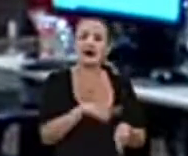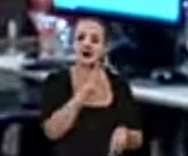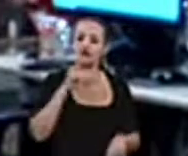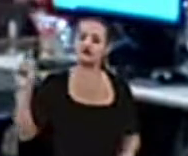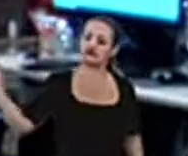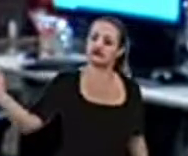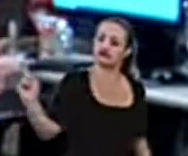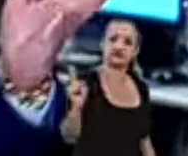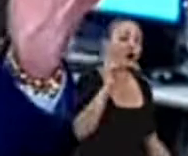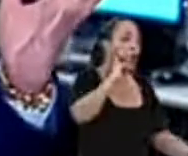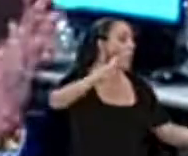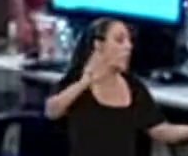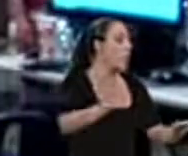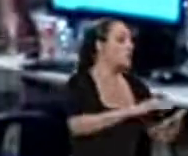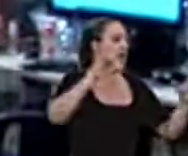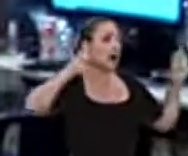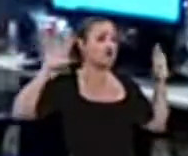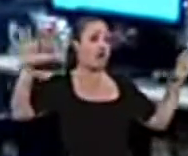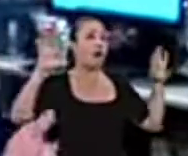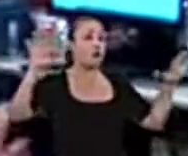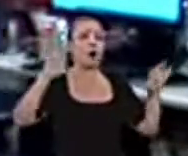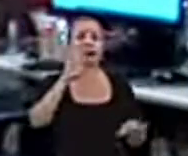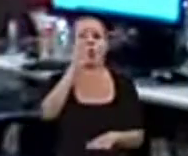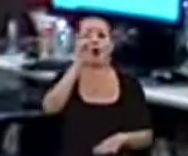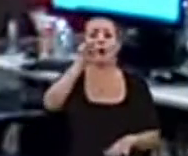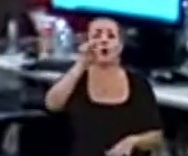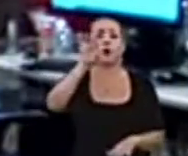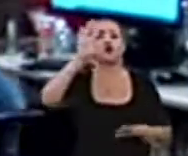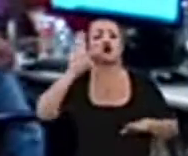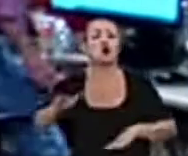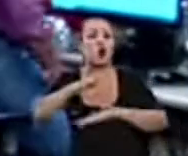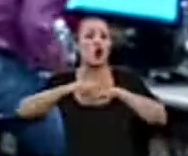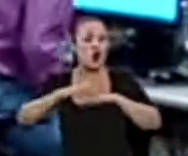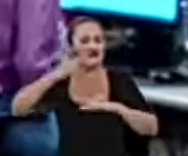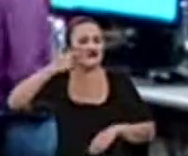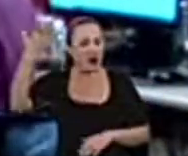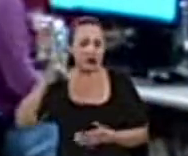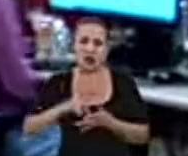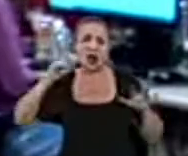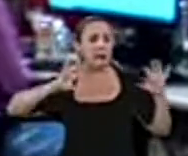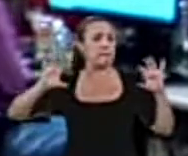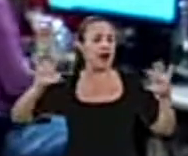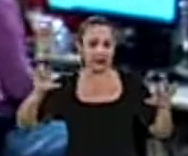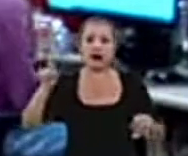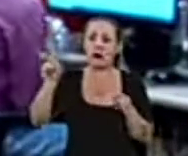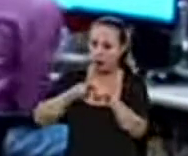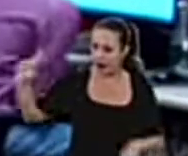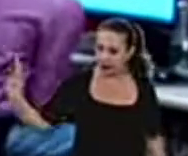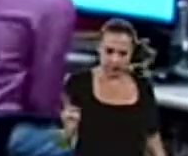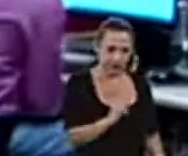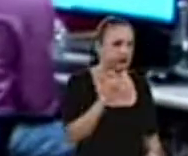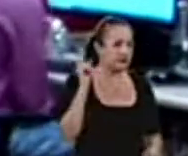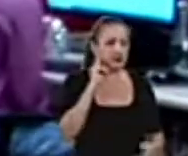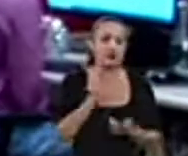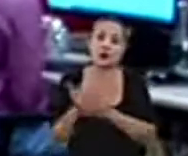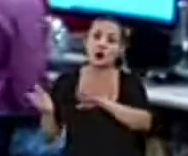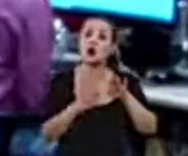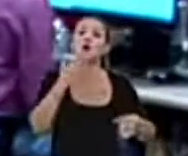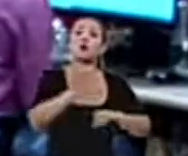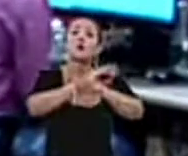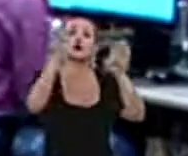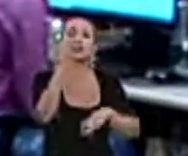tolimense a todo volumen, a todo timbal. Bueno, vamos a ver qué ocurre. Muy buenos días, Alejandra y televidente. La noticia, sin lugar a dudas,